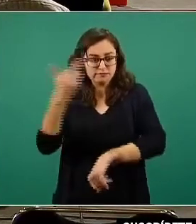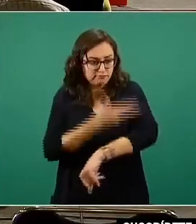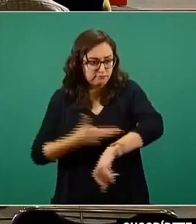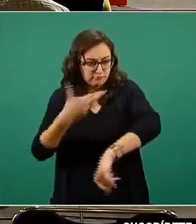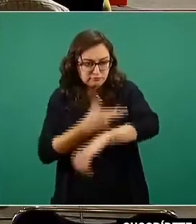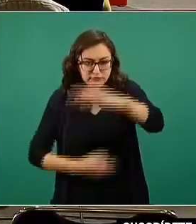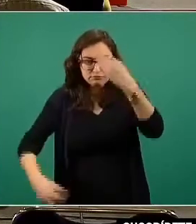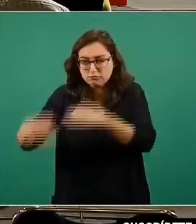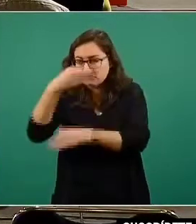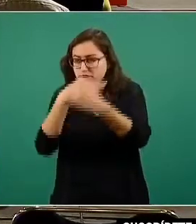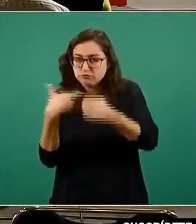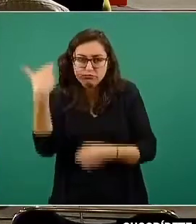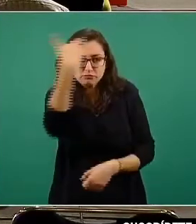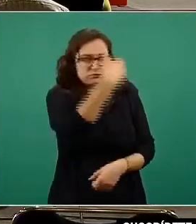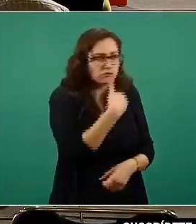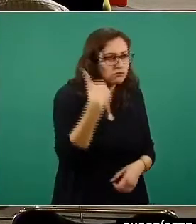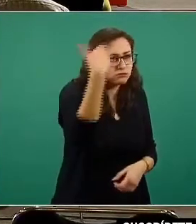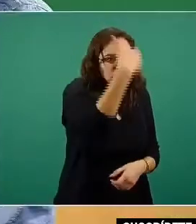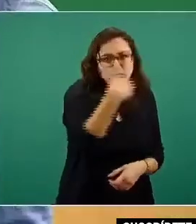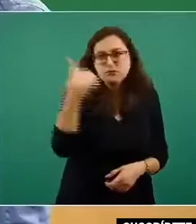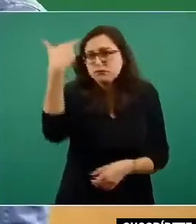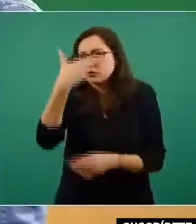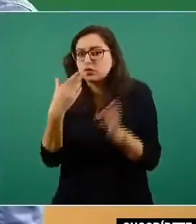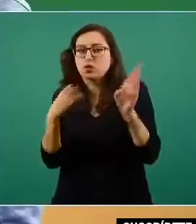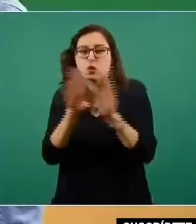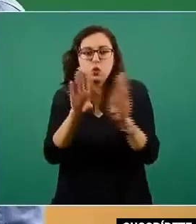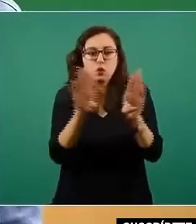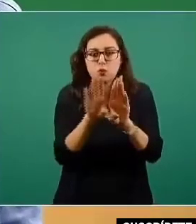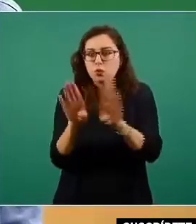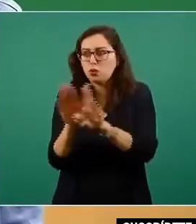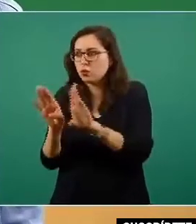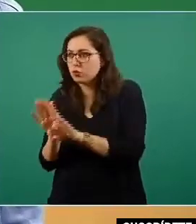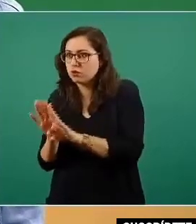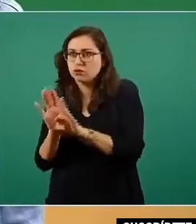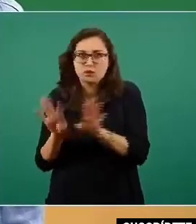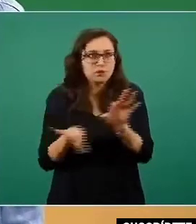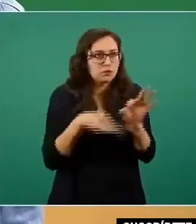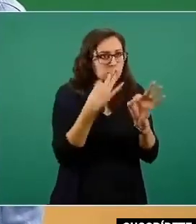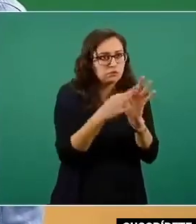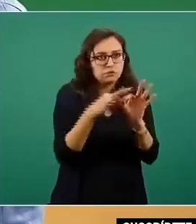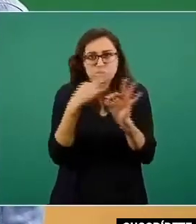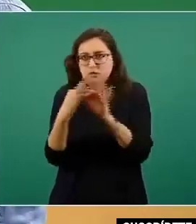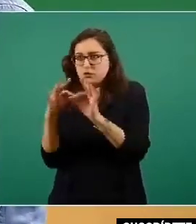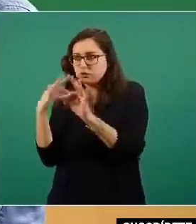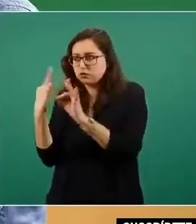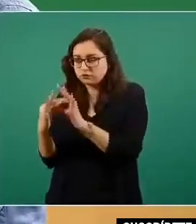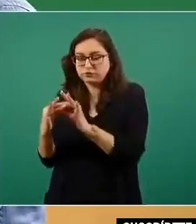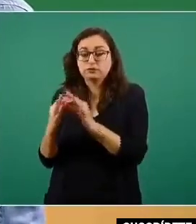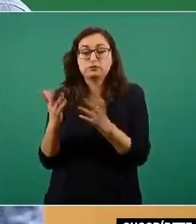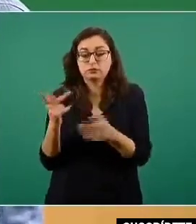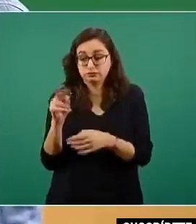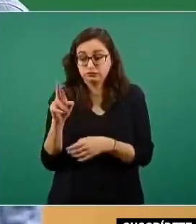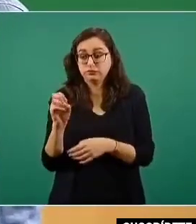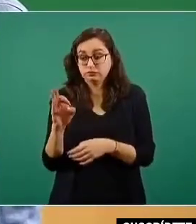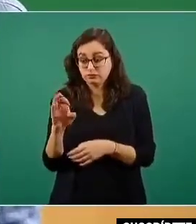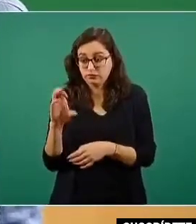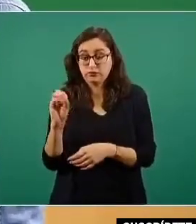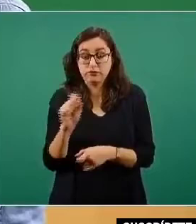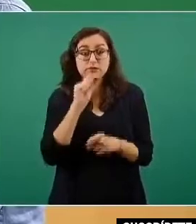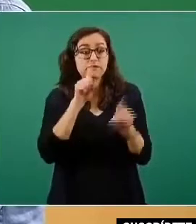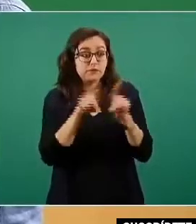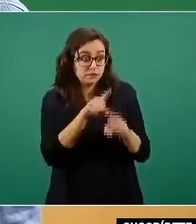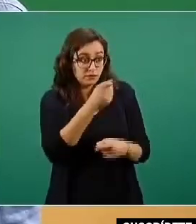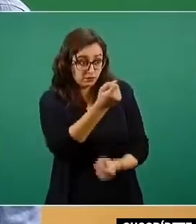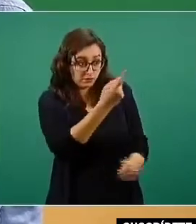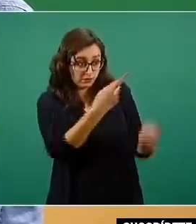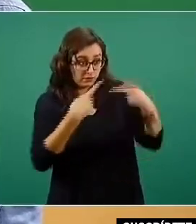del mercado que ya venía haciendo con fines de cumplir las funciones de la Profeco y sancionar, cosa que ha ocurrido,